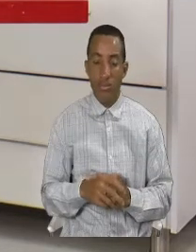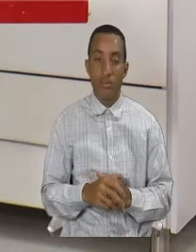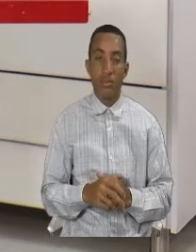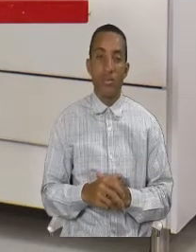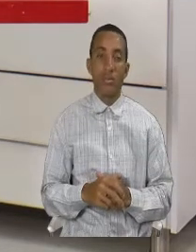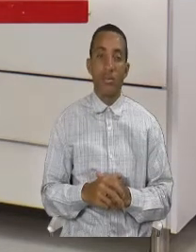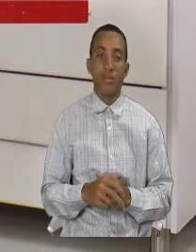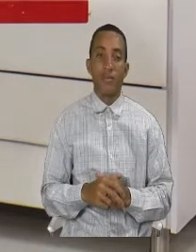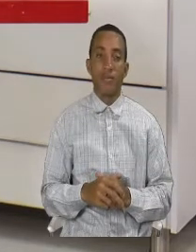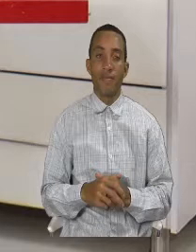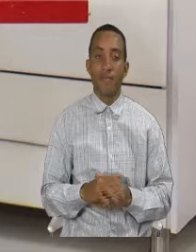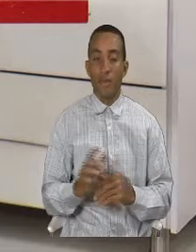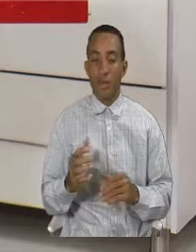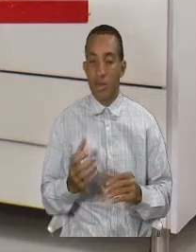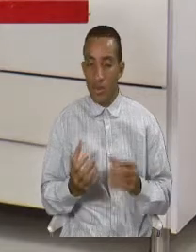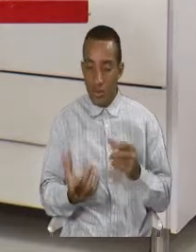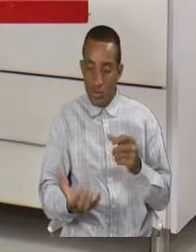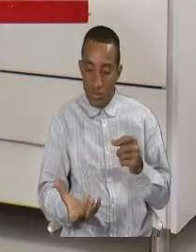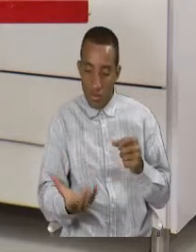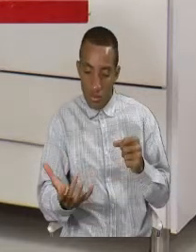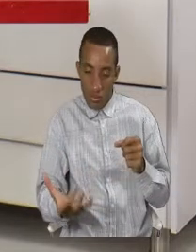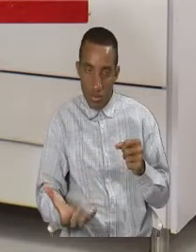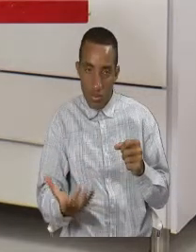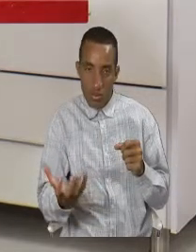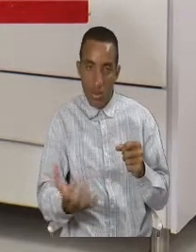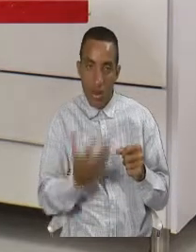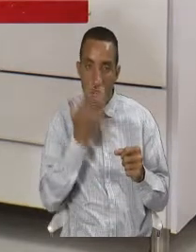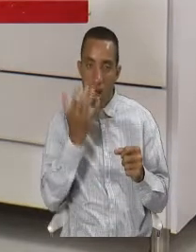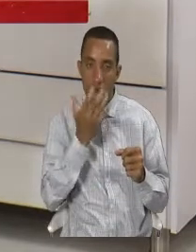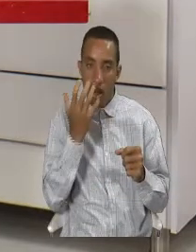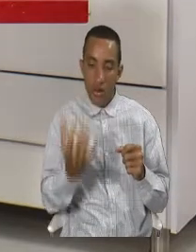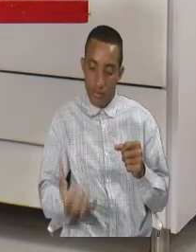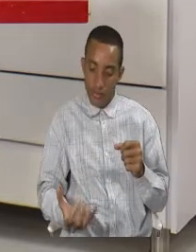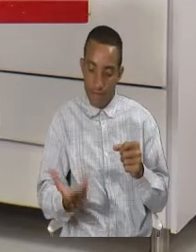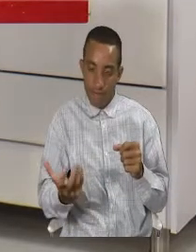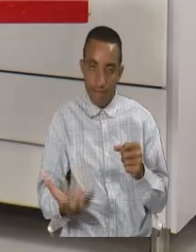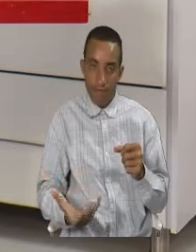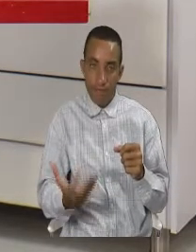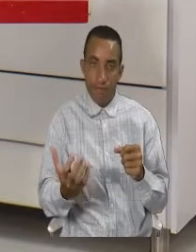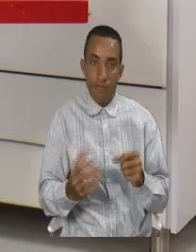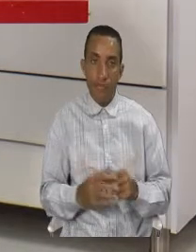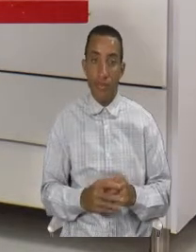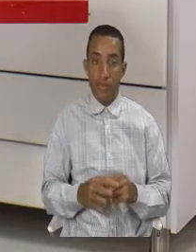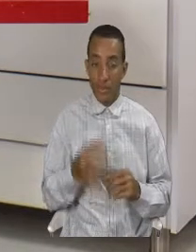que esto se nos caliente un poquito. Tenemos acá las lonjas de queso.